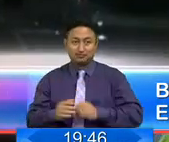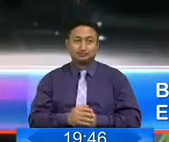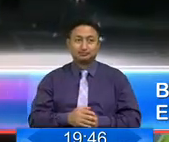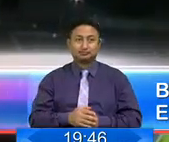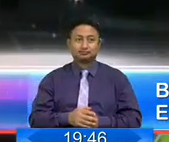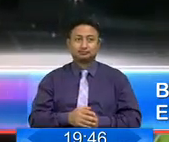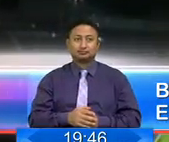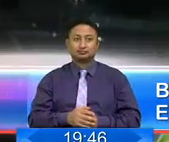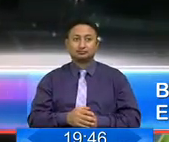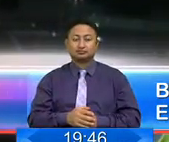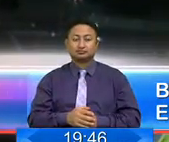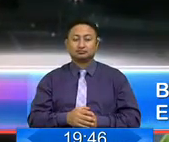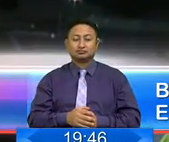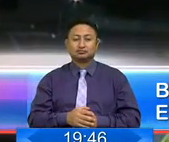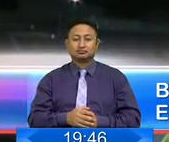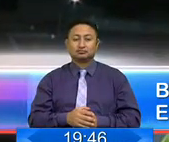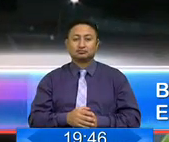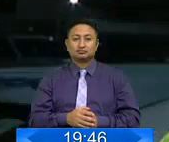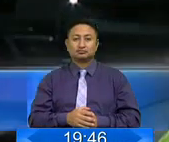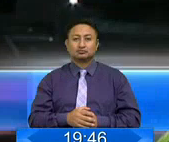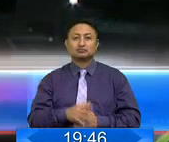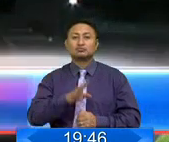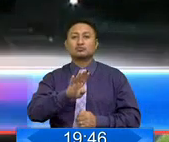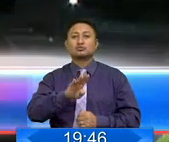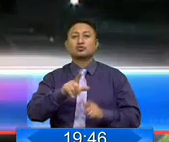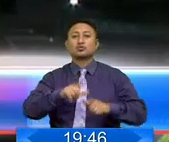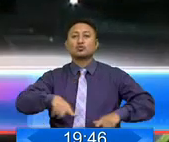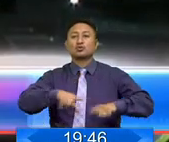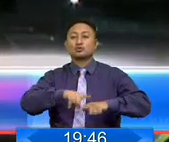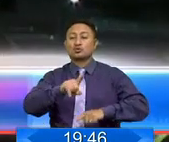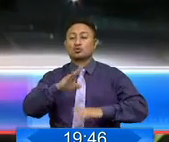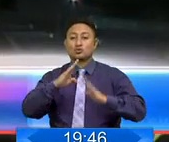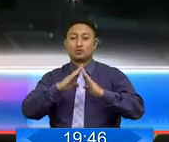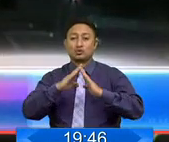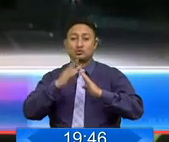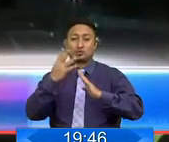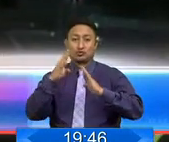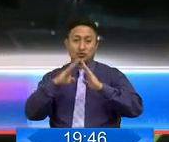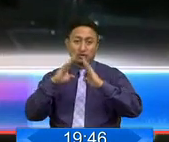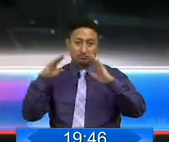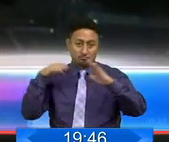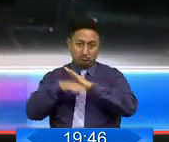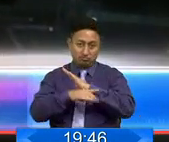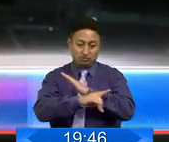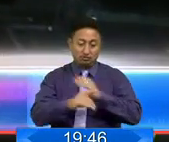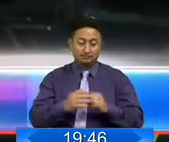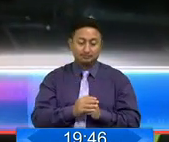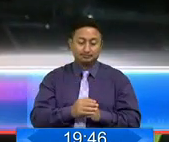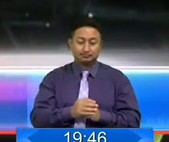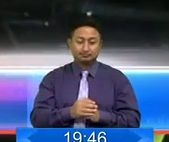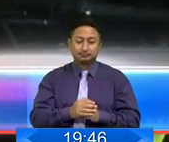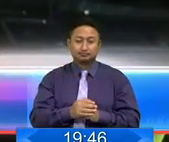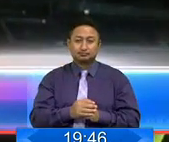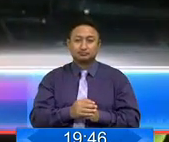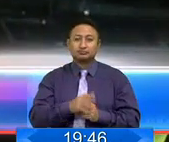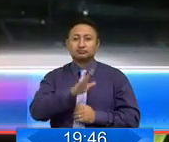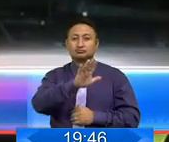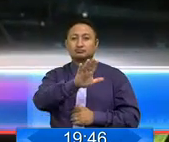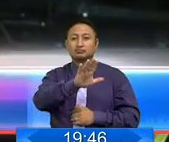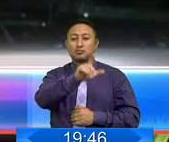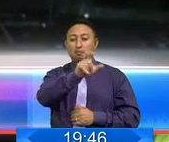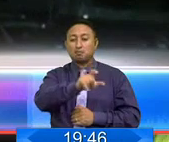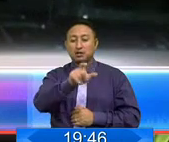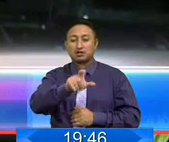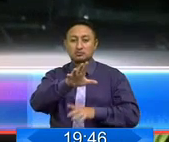tenemos 4 lugares, 4 domicilios que han sido allanados. Tenemos en este momento alrededor de 5